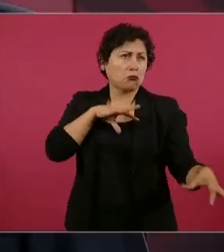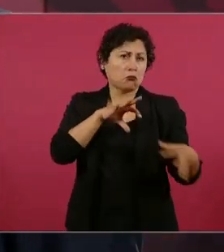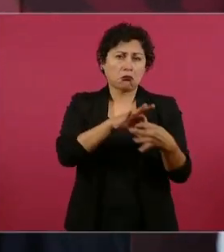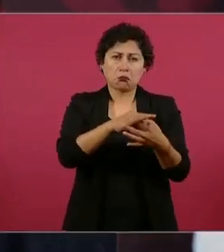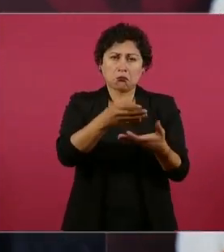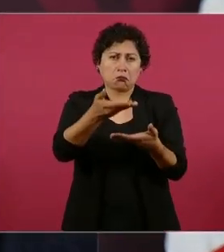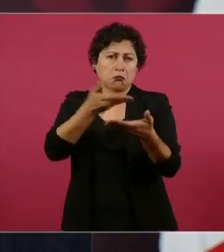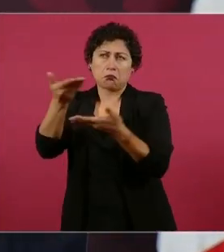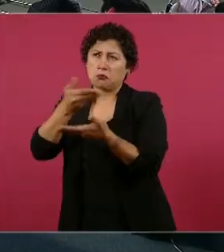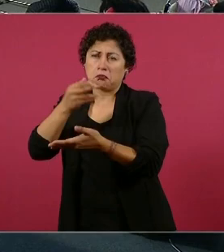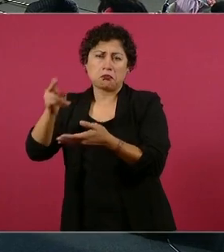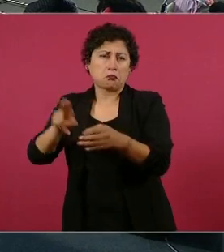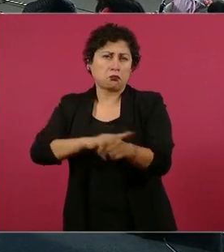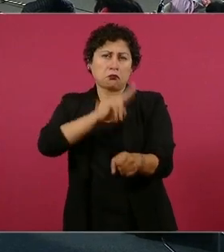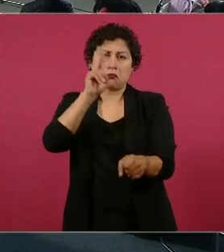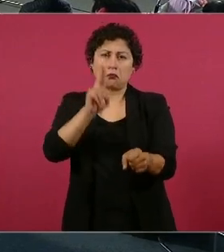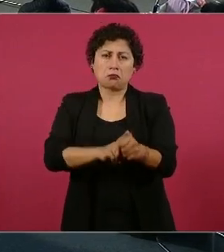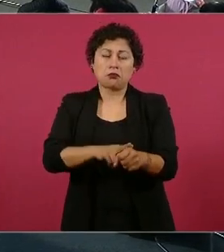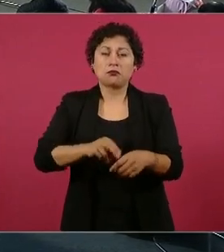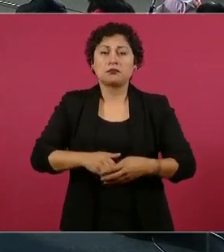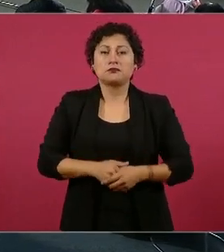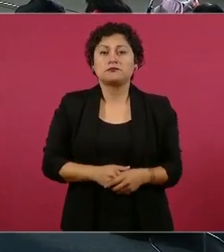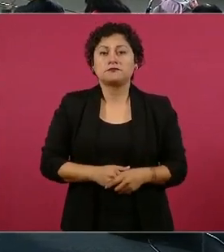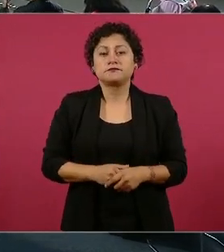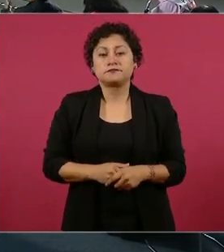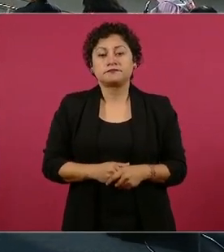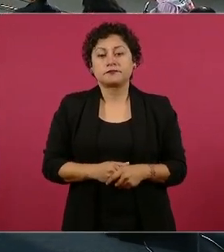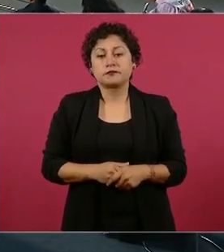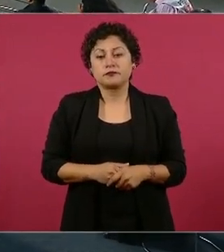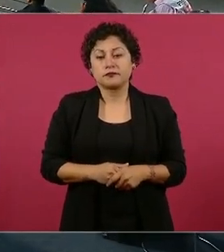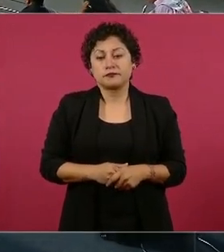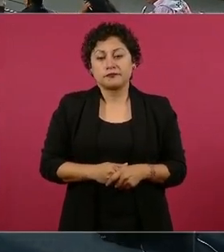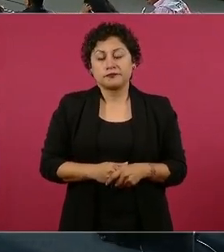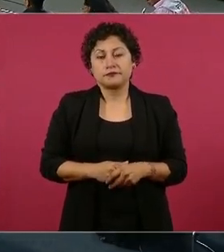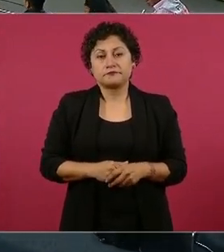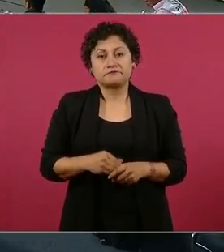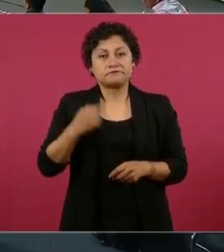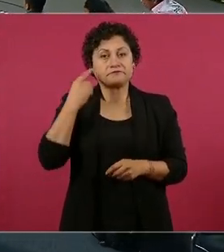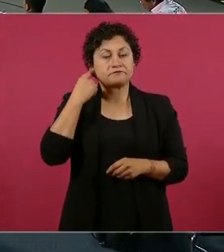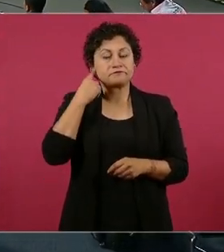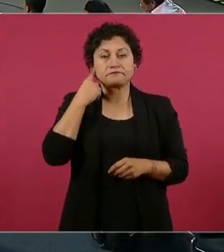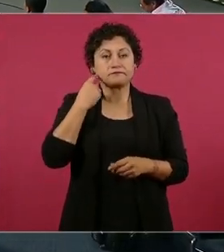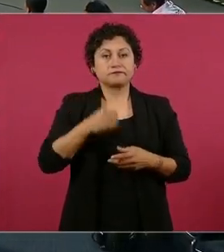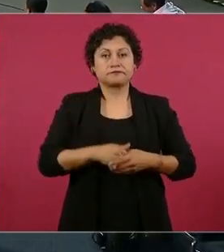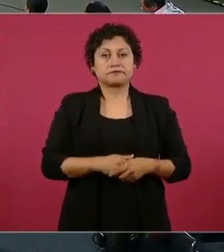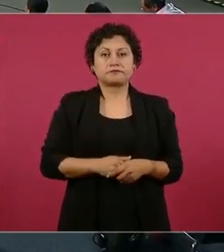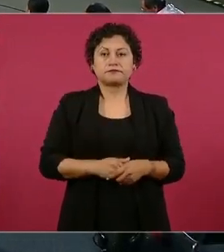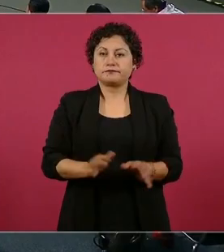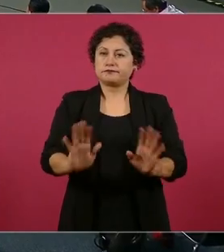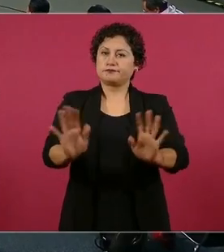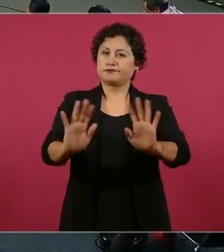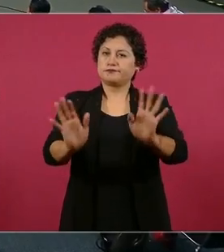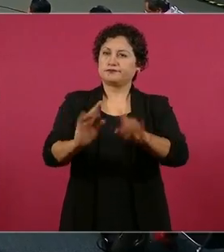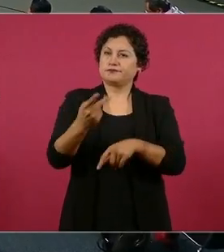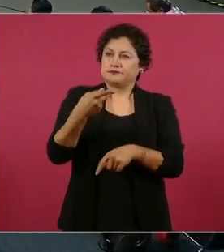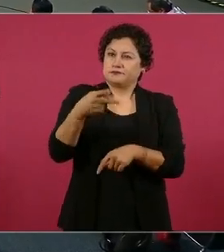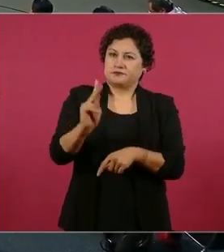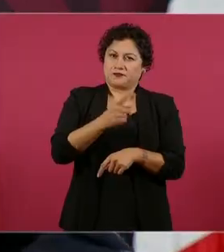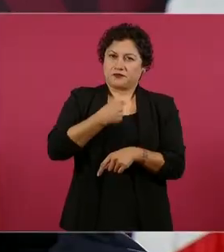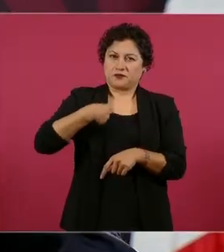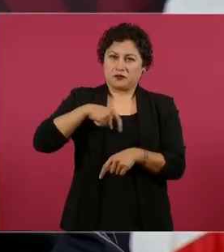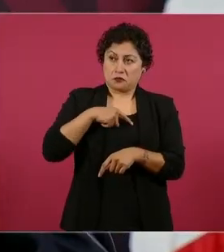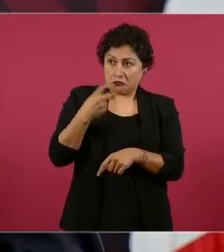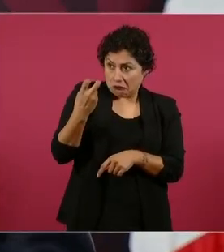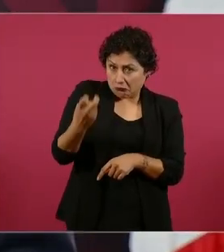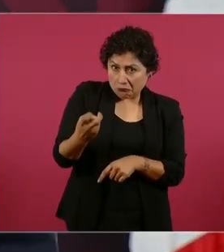Con Ucrania, presidente, Zelensky le mandó una carta pidiendo detener a Putin en caso de que. Pero nosotros no podemos hacer eso, o